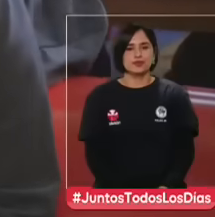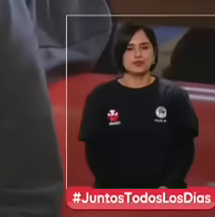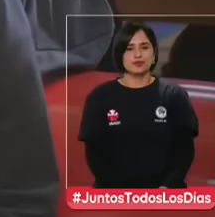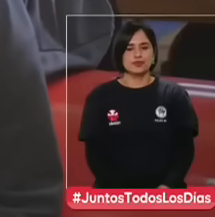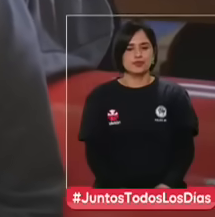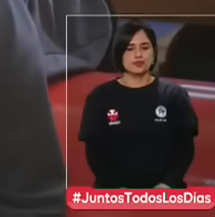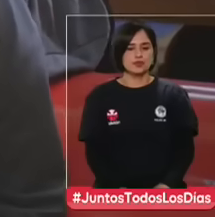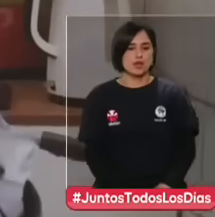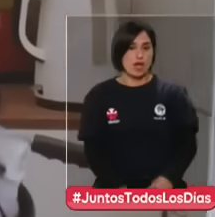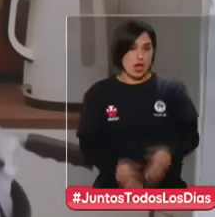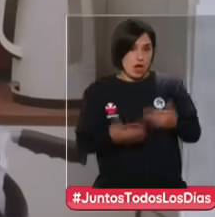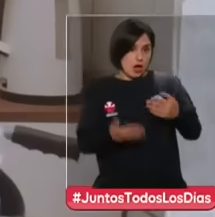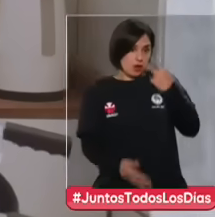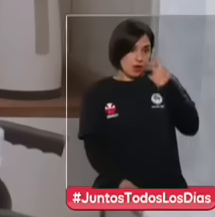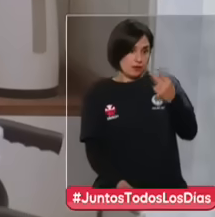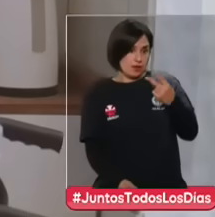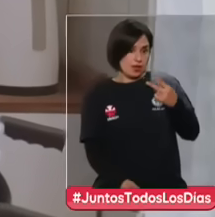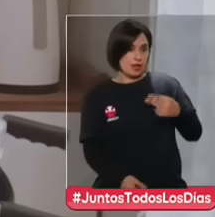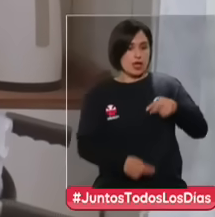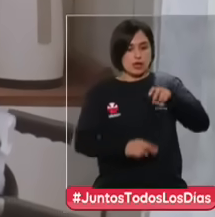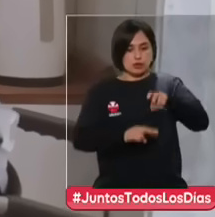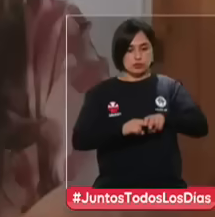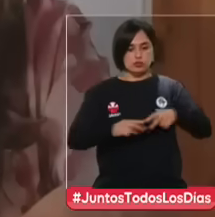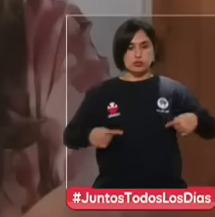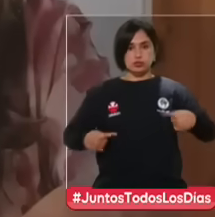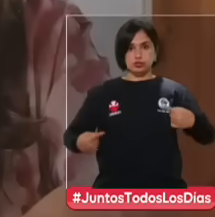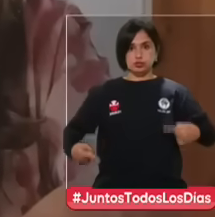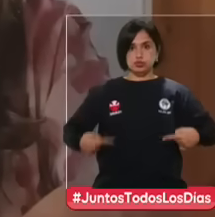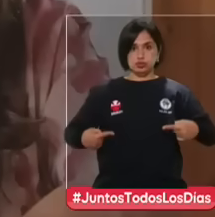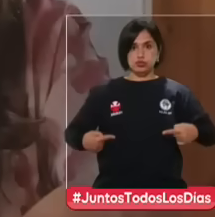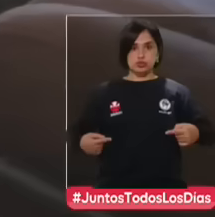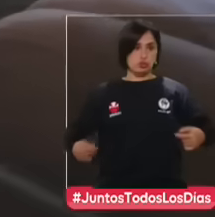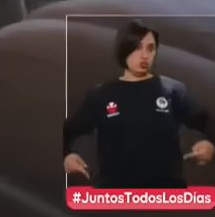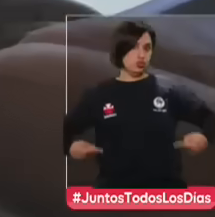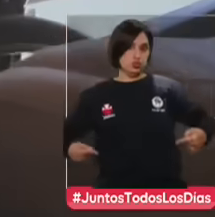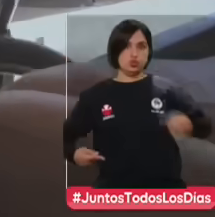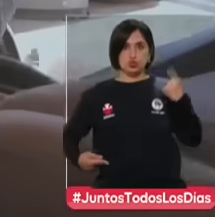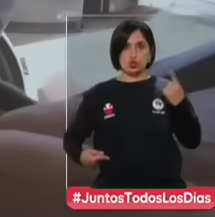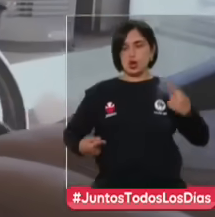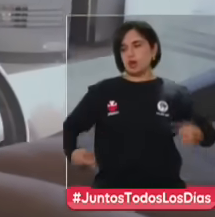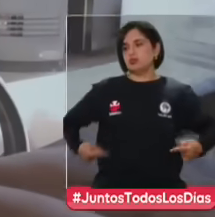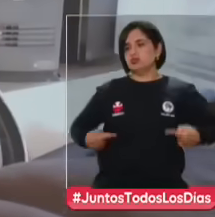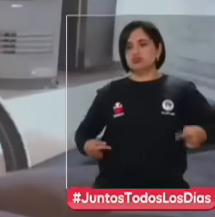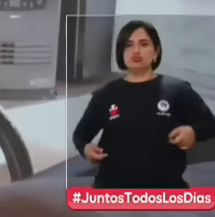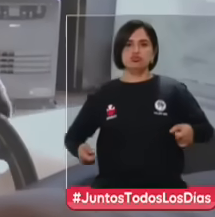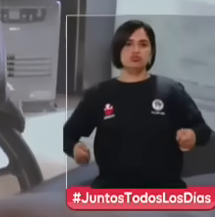Verla ahora, por ejemplo, sentada en su silla de ruedas, mover la silla de ruedas solita ella.